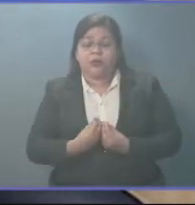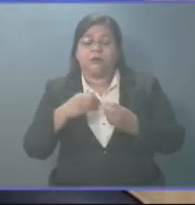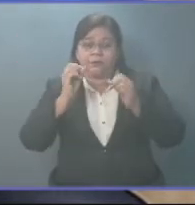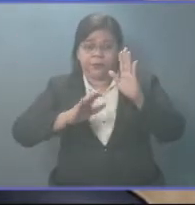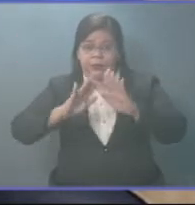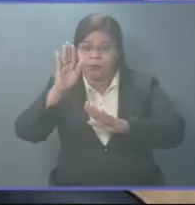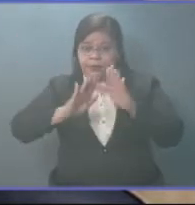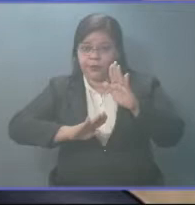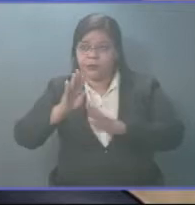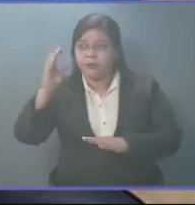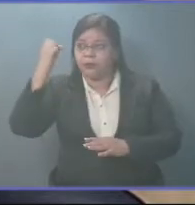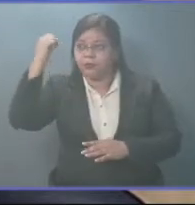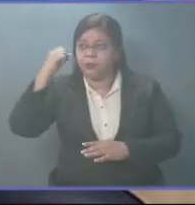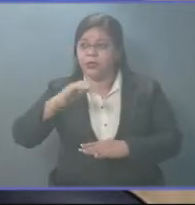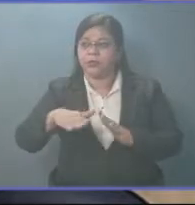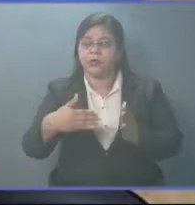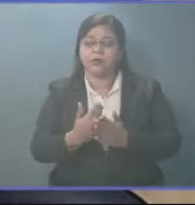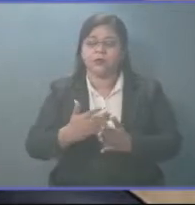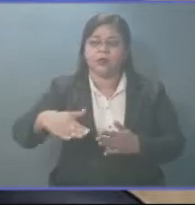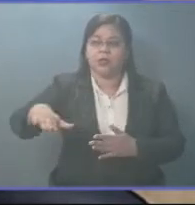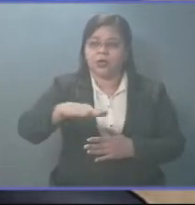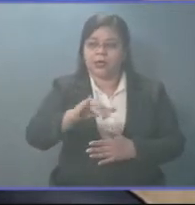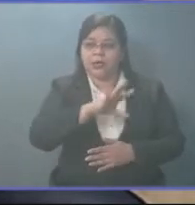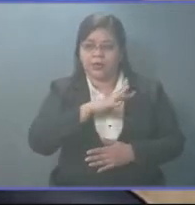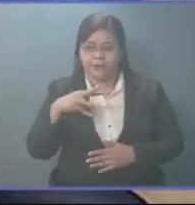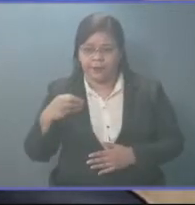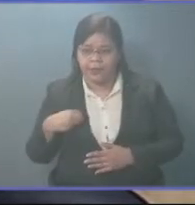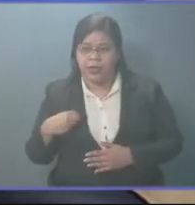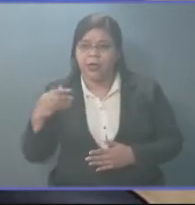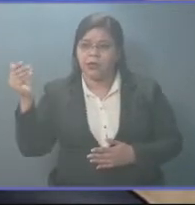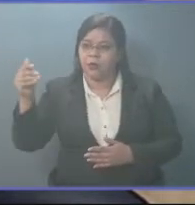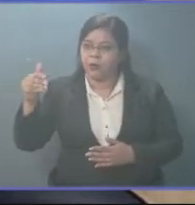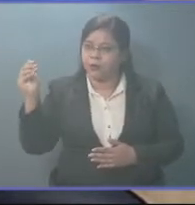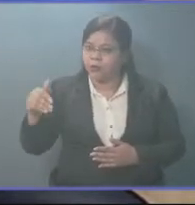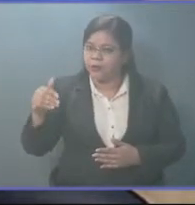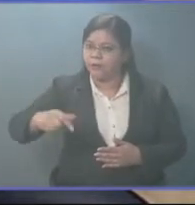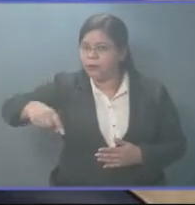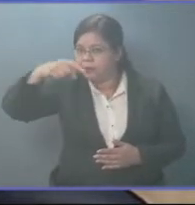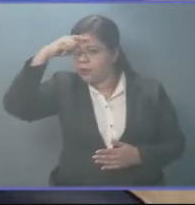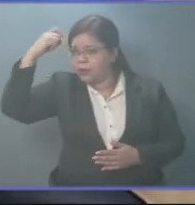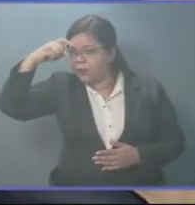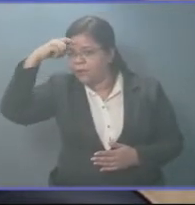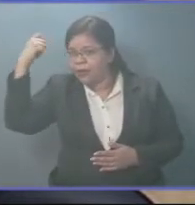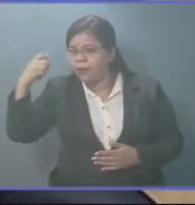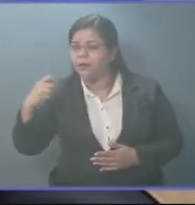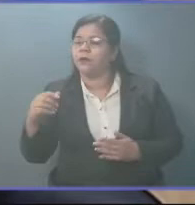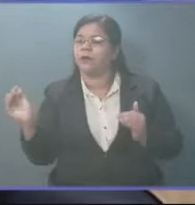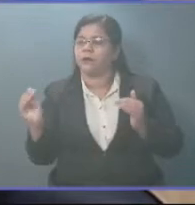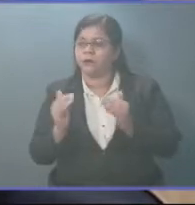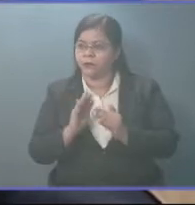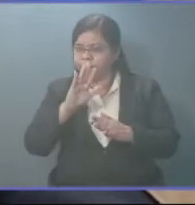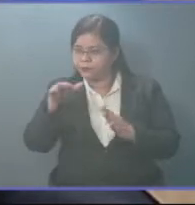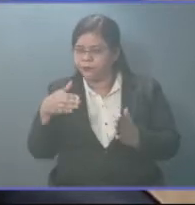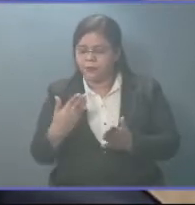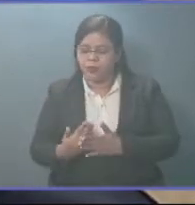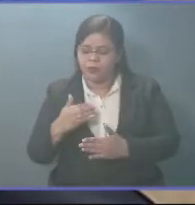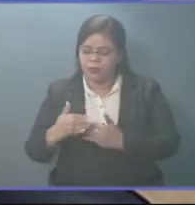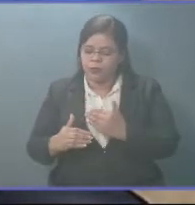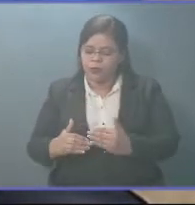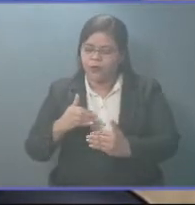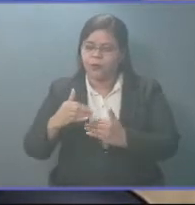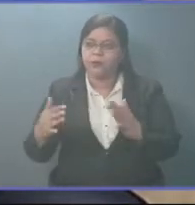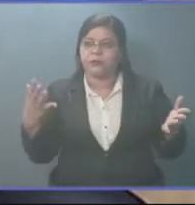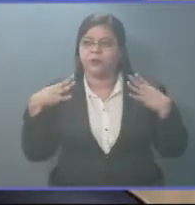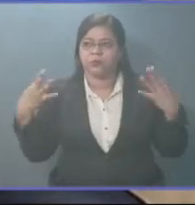participación significativa en los ámbitos familiar, educativo, laboral y en general en todos los procesos sociales y